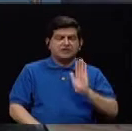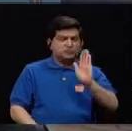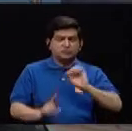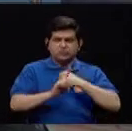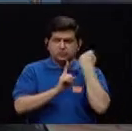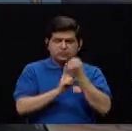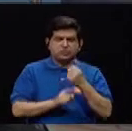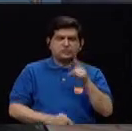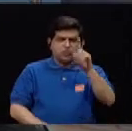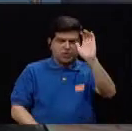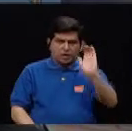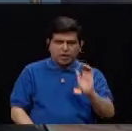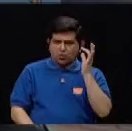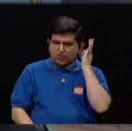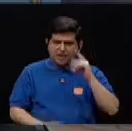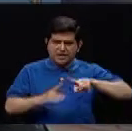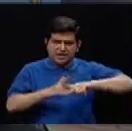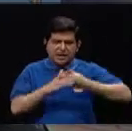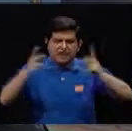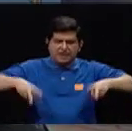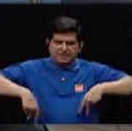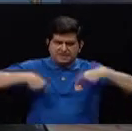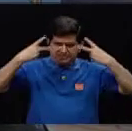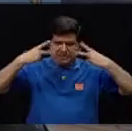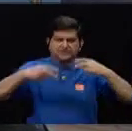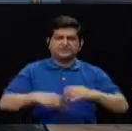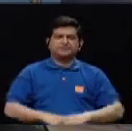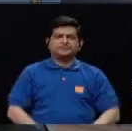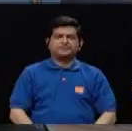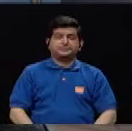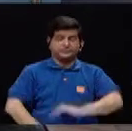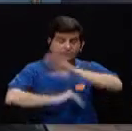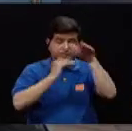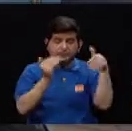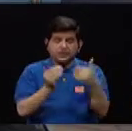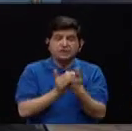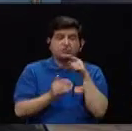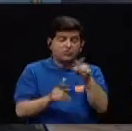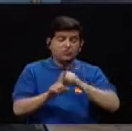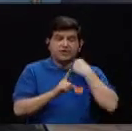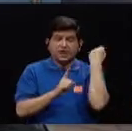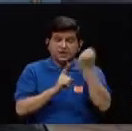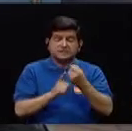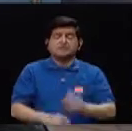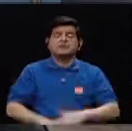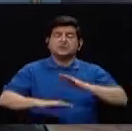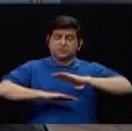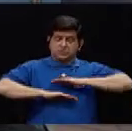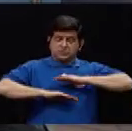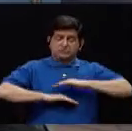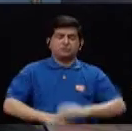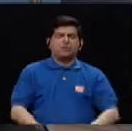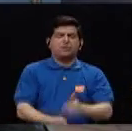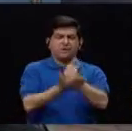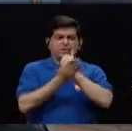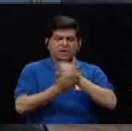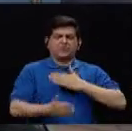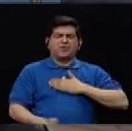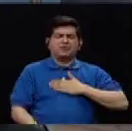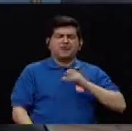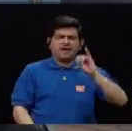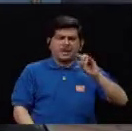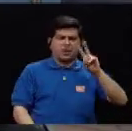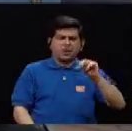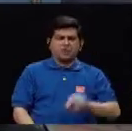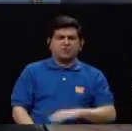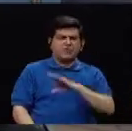que ella es en una niña que está empezando a vivir. Entonces, todo eso fue muy, muy gratificante porque me ayudó mucho Ingo